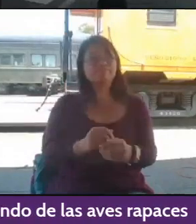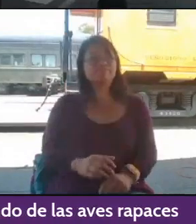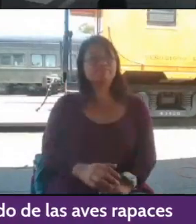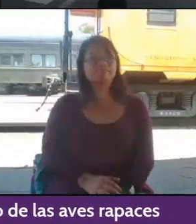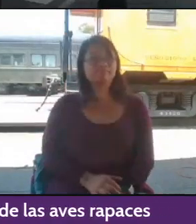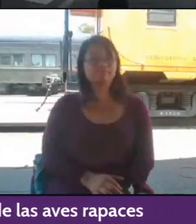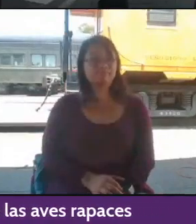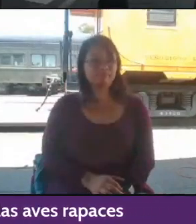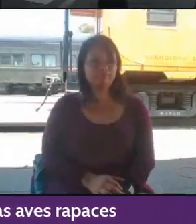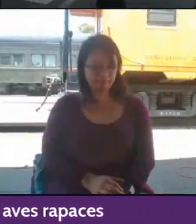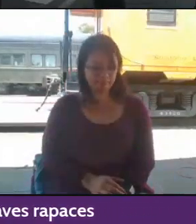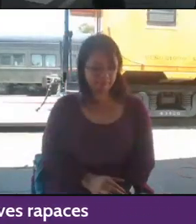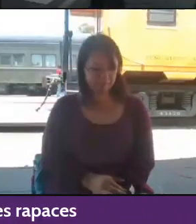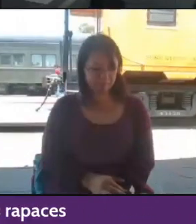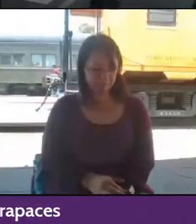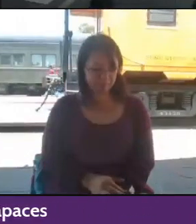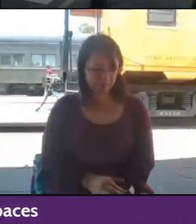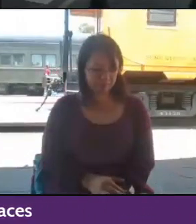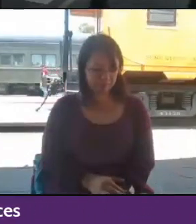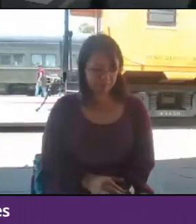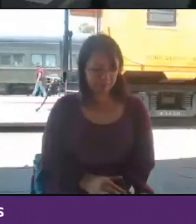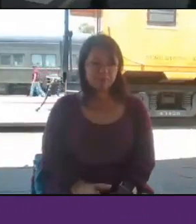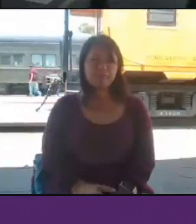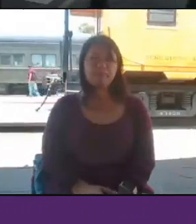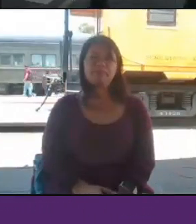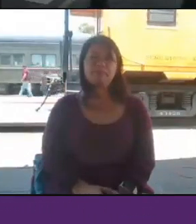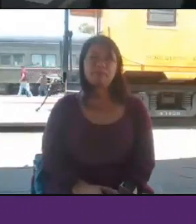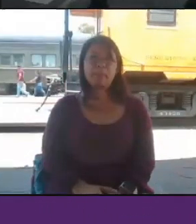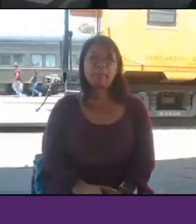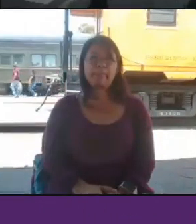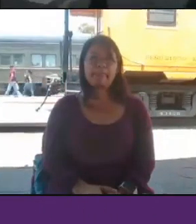Algo que quieran saber sobre los aves. ¿Qué pasó?